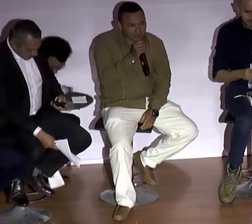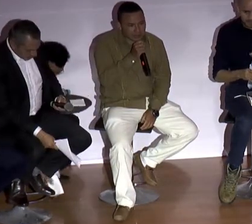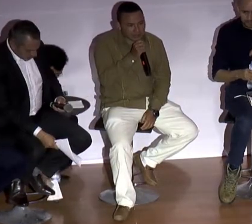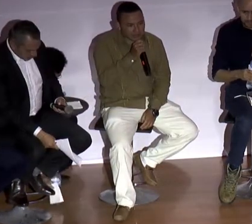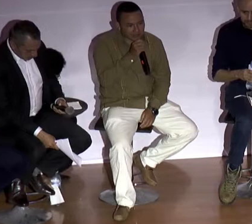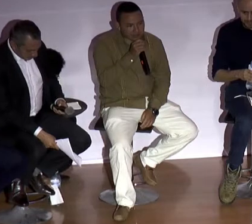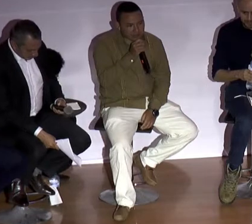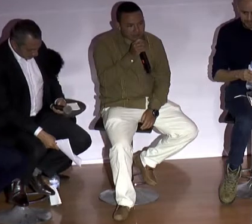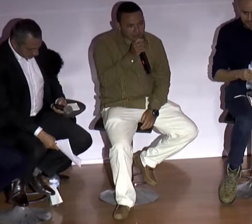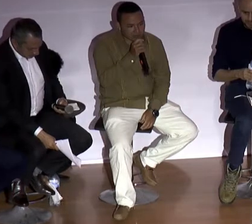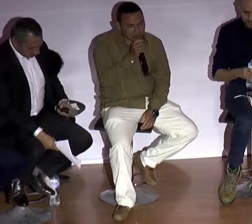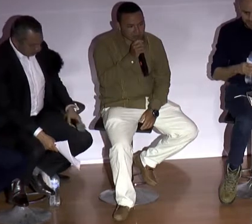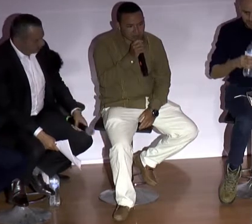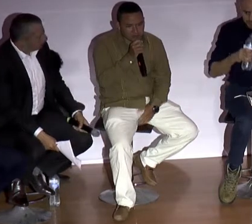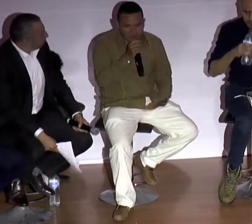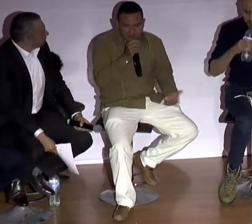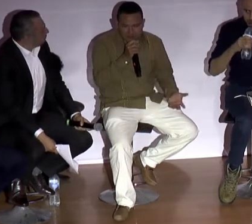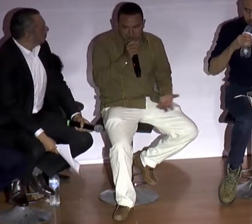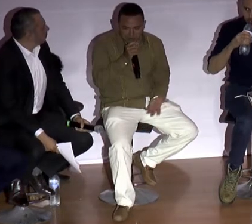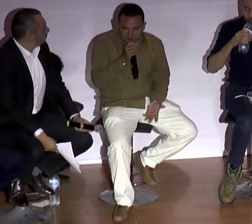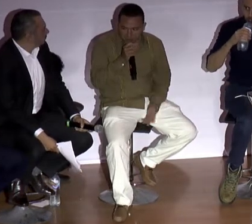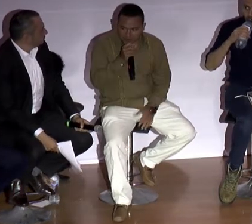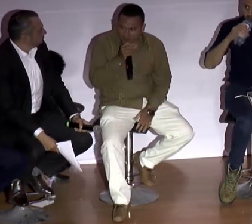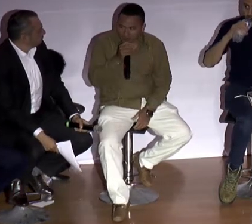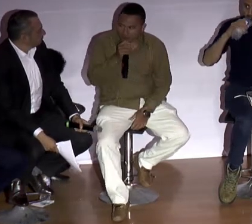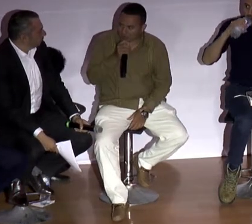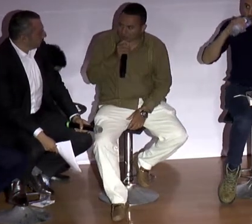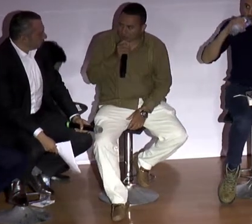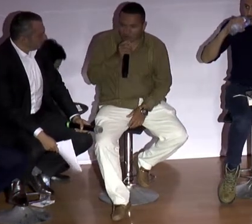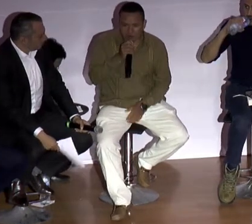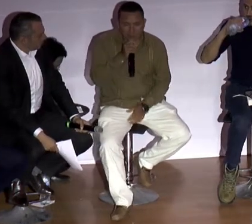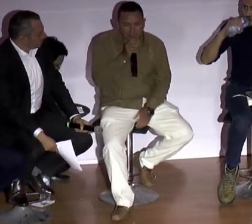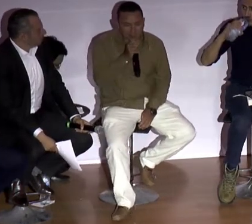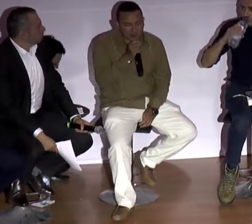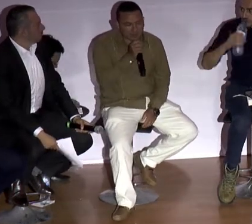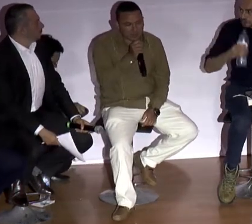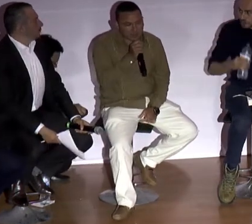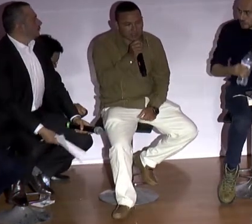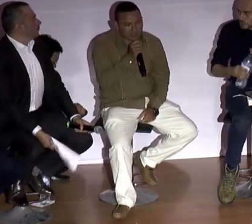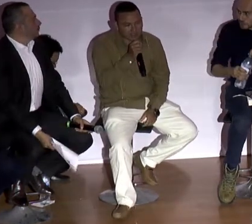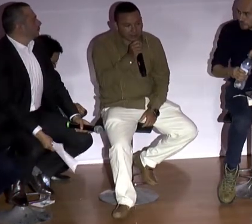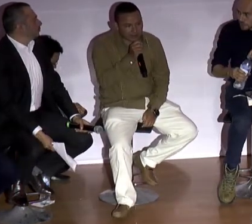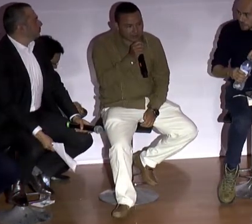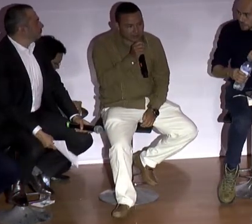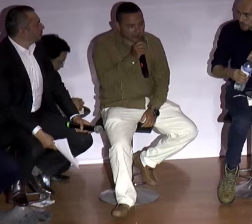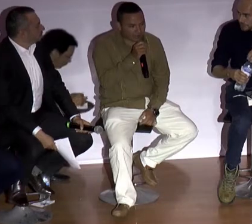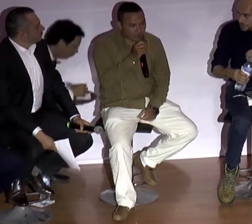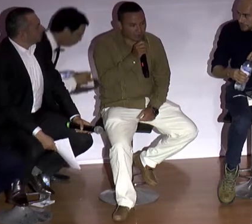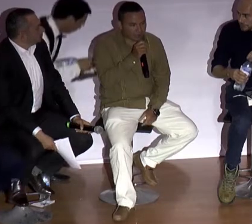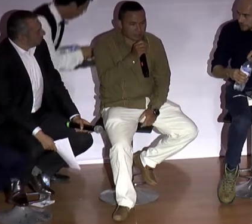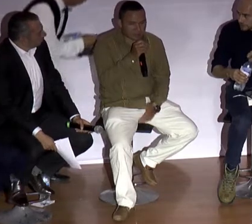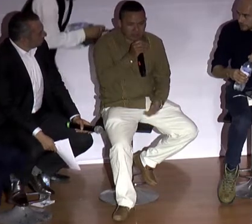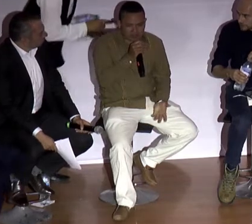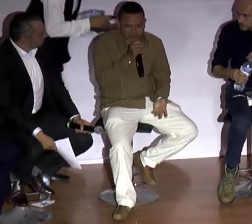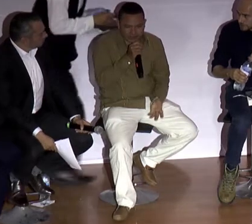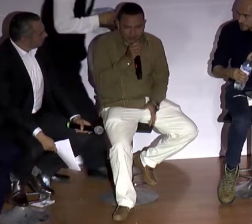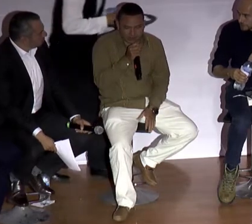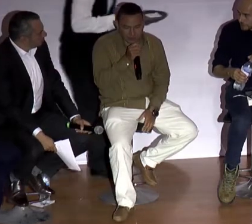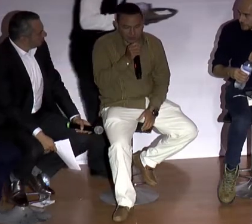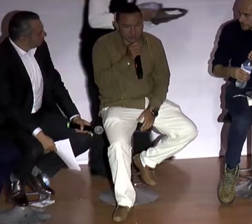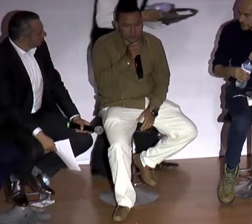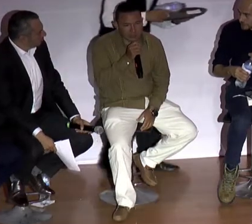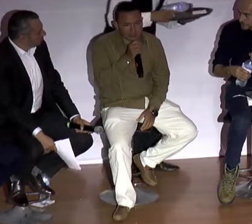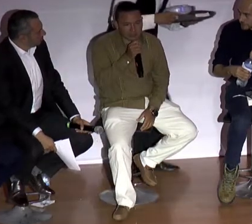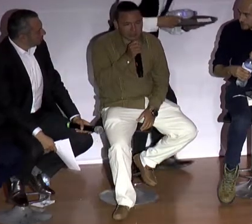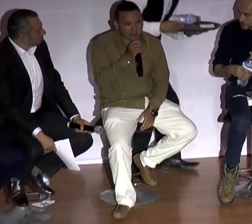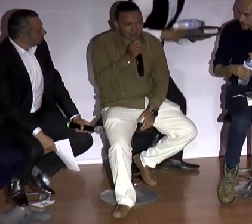de participar en estos eventos y, bueno, exponer un poco lo que consideramos es la reincorporación y debe ser la